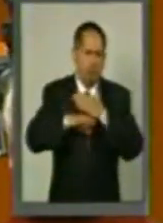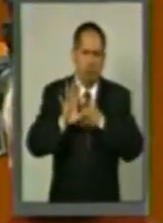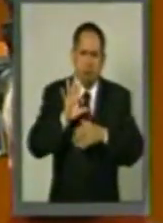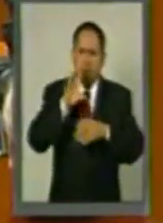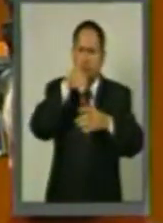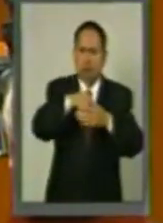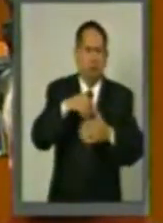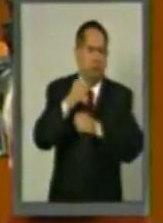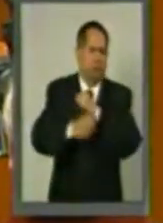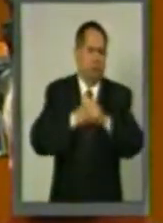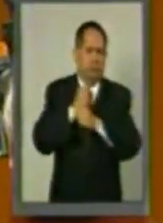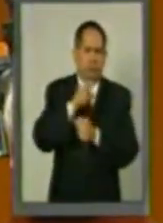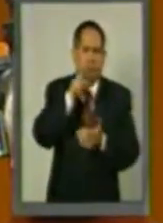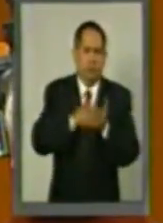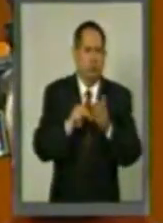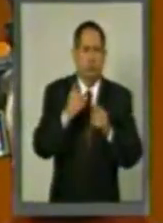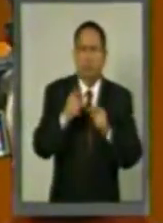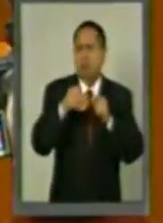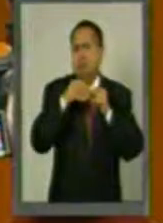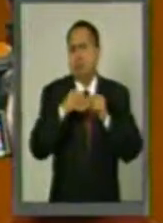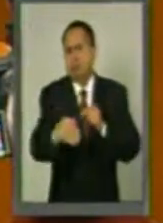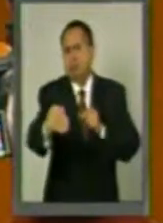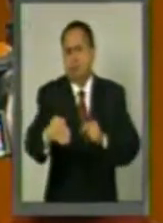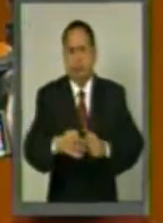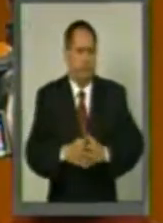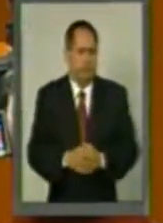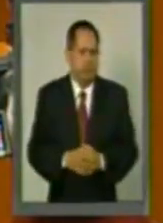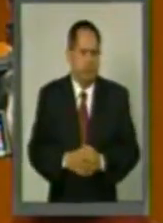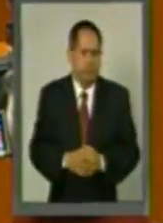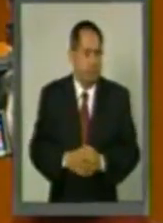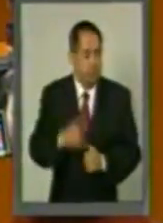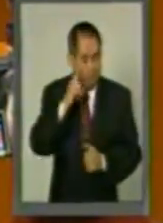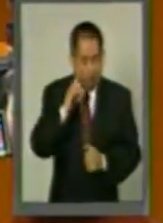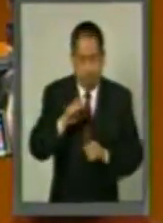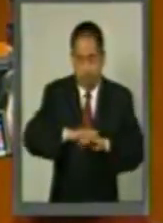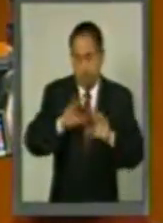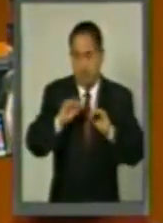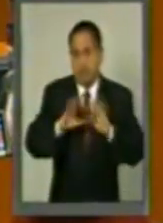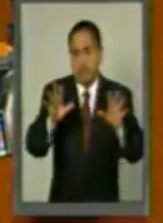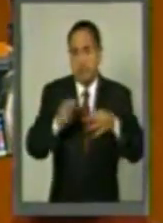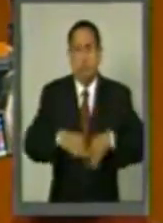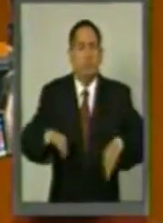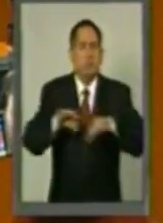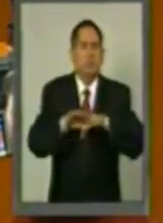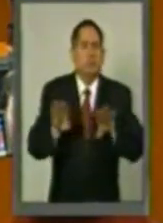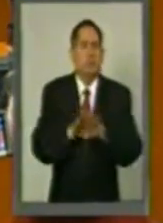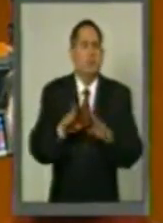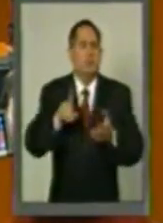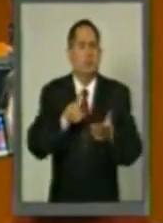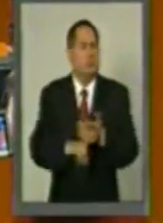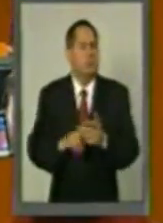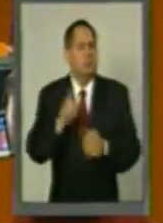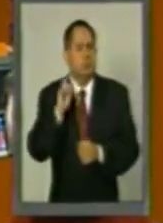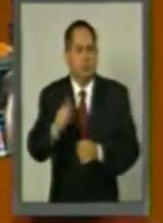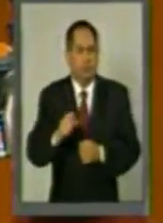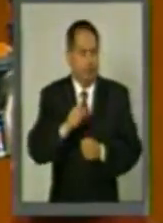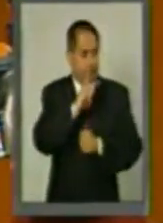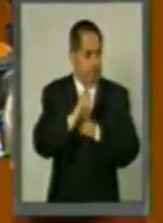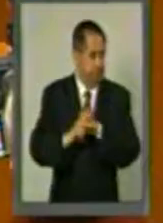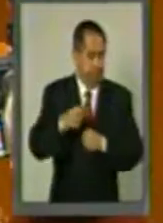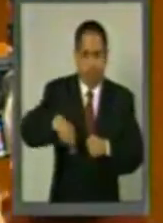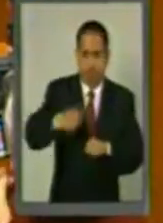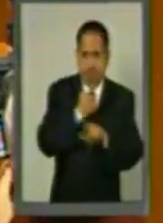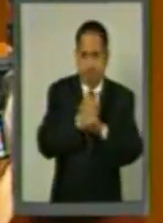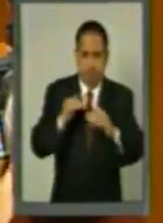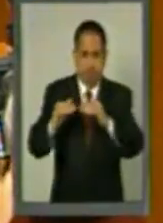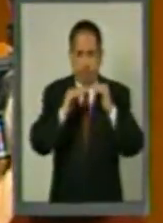en el siglo XXI. Y es grave, y lo debo de señalar, que en un país